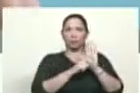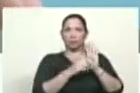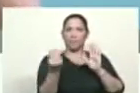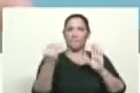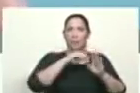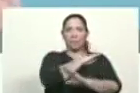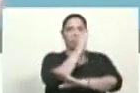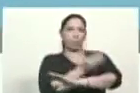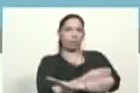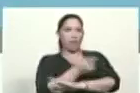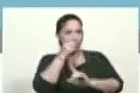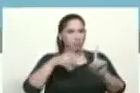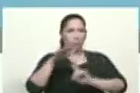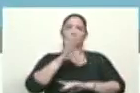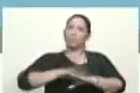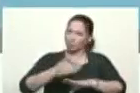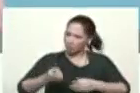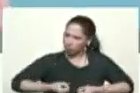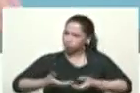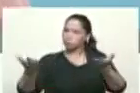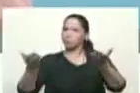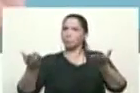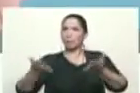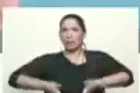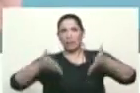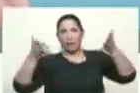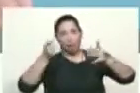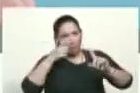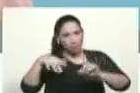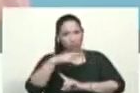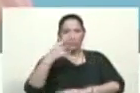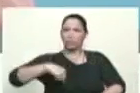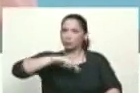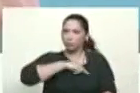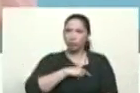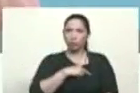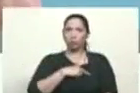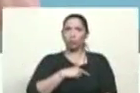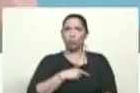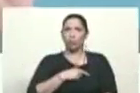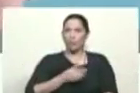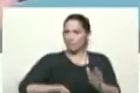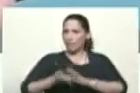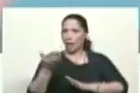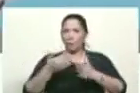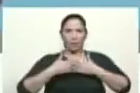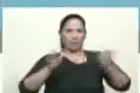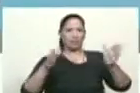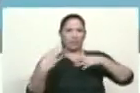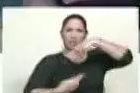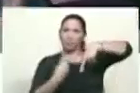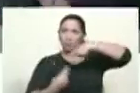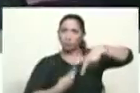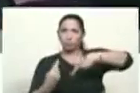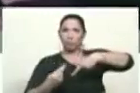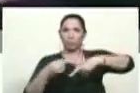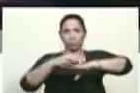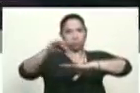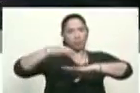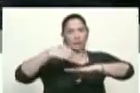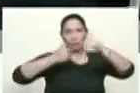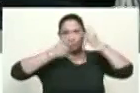ese pueblo porque se lo merece, porque se lo ha ganado y porque nosotros vamos a garantizar que esta revolución sea, como nos dejó